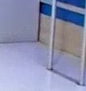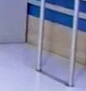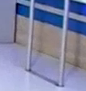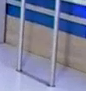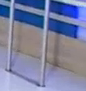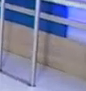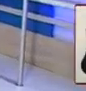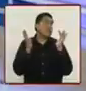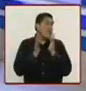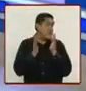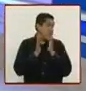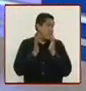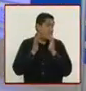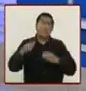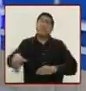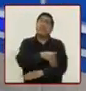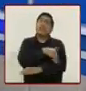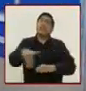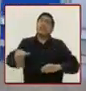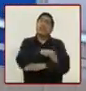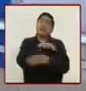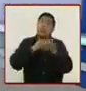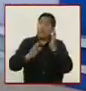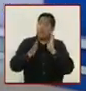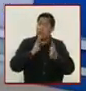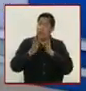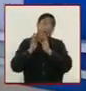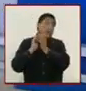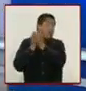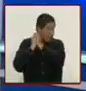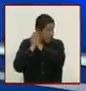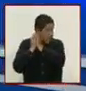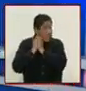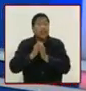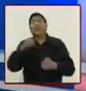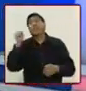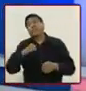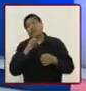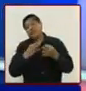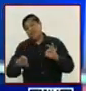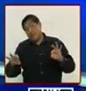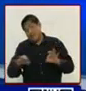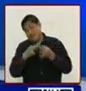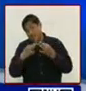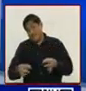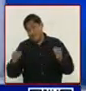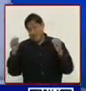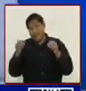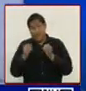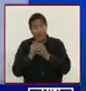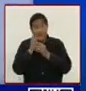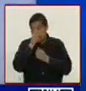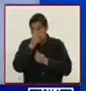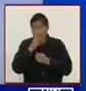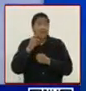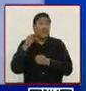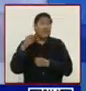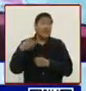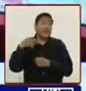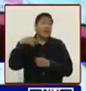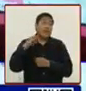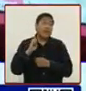Vamos a tomar contacto con nuestra unidad móvil porque vamos a hablar de la cita, de la fiesta en miniatura, porque Héctor Uriarte